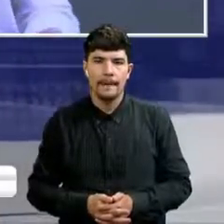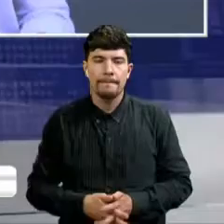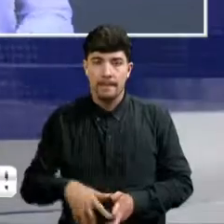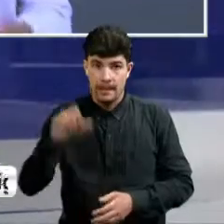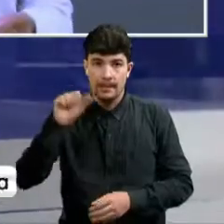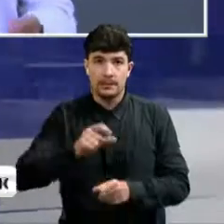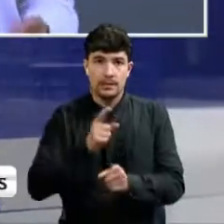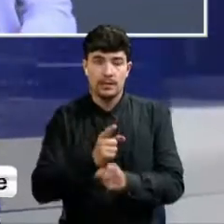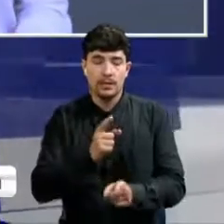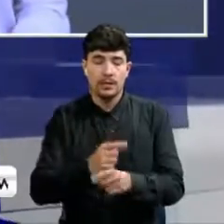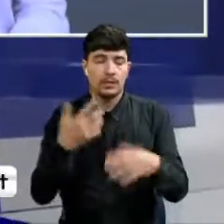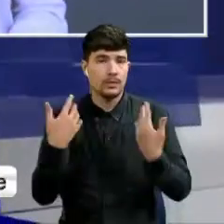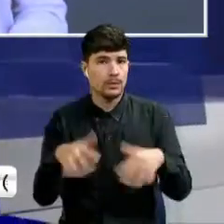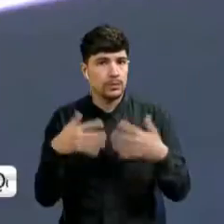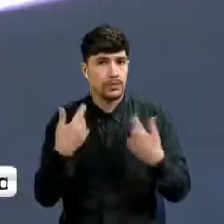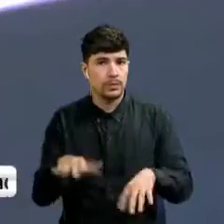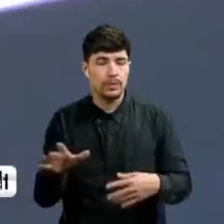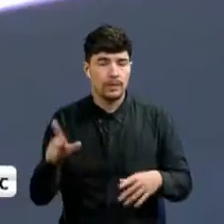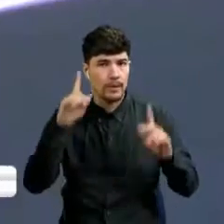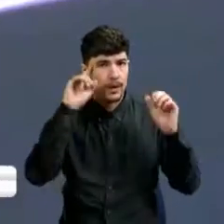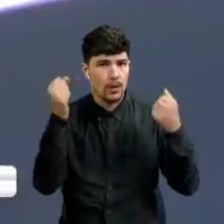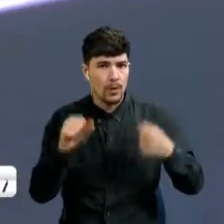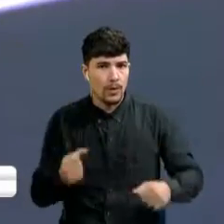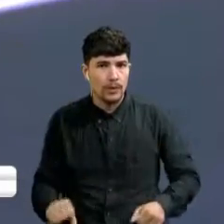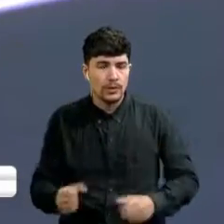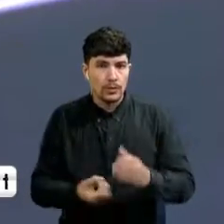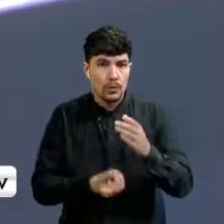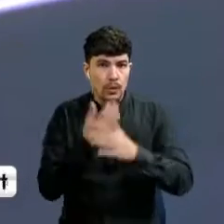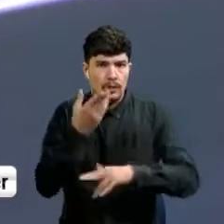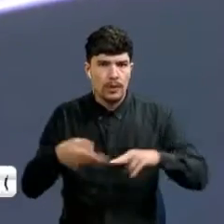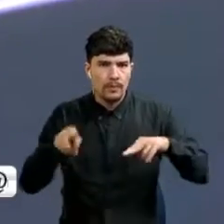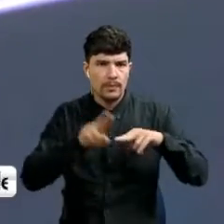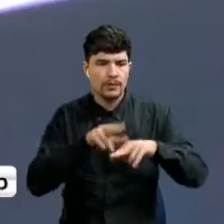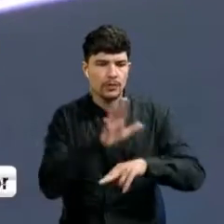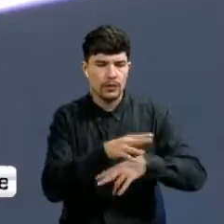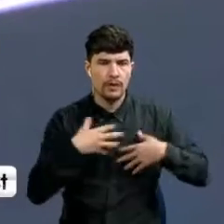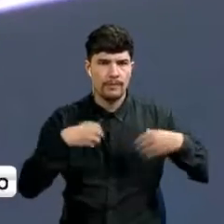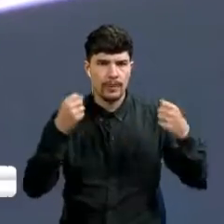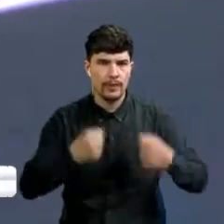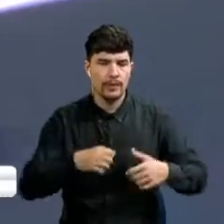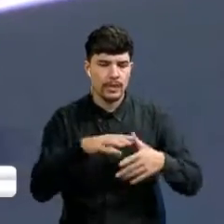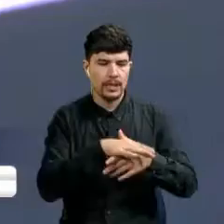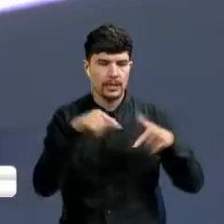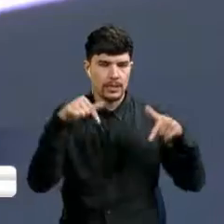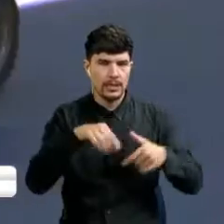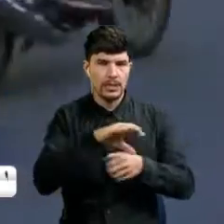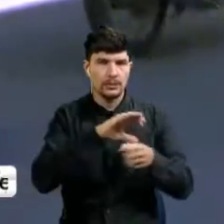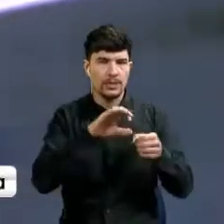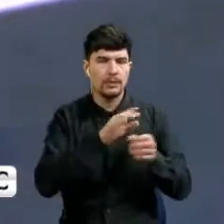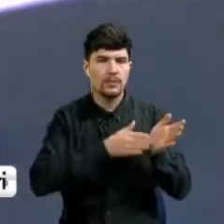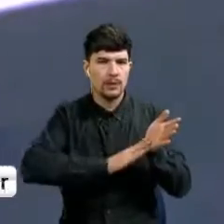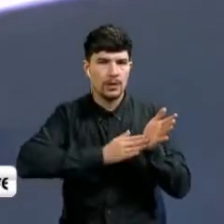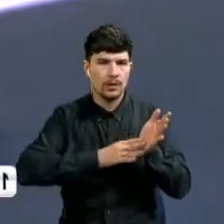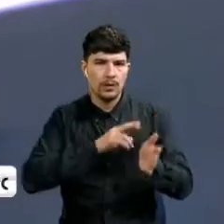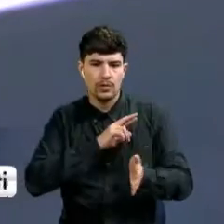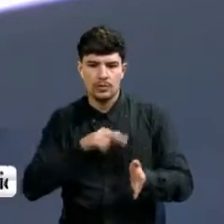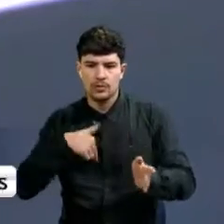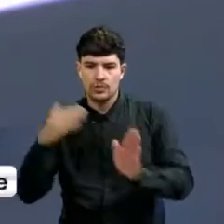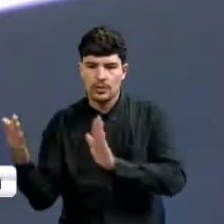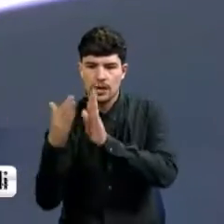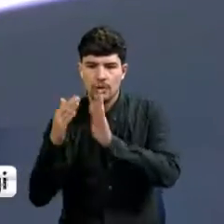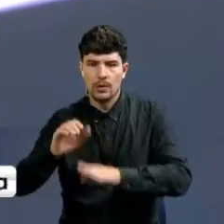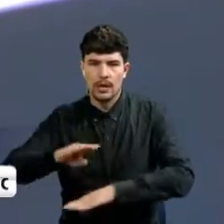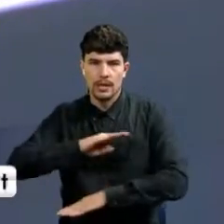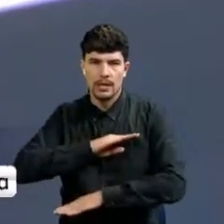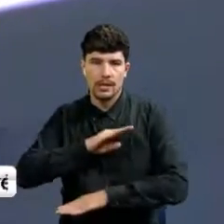Así es, John. Una gran polémica se ha generado con este impuesto a los propietarios de taxi en Florida Blanca. Dialogamos con el alcalde y